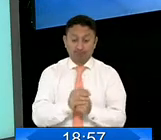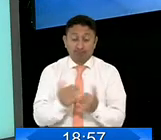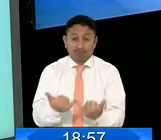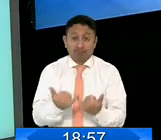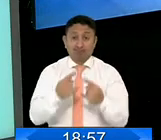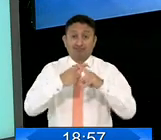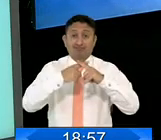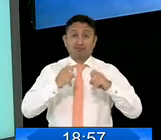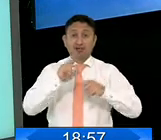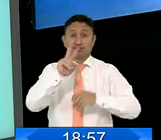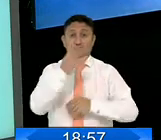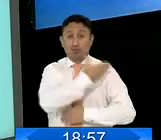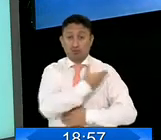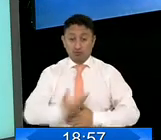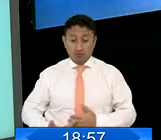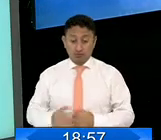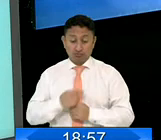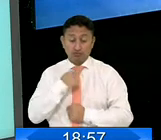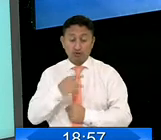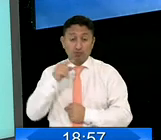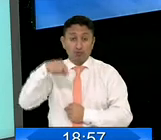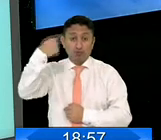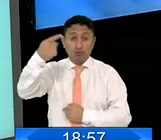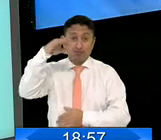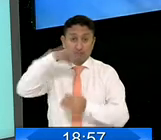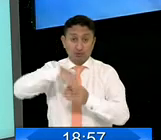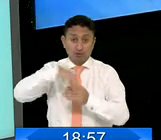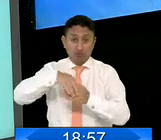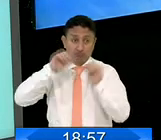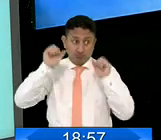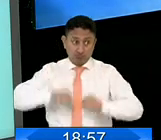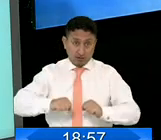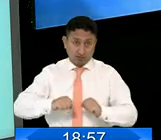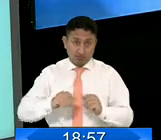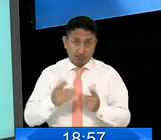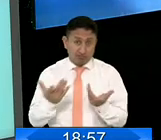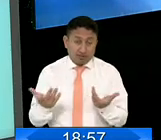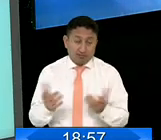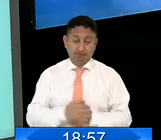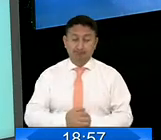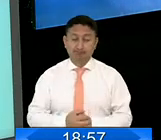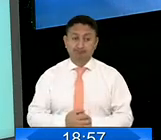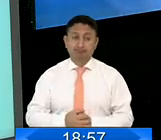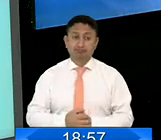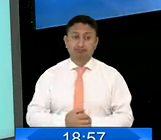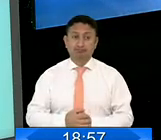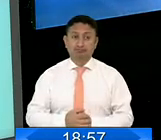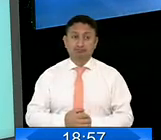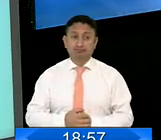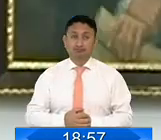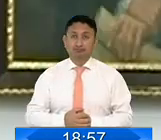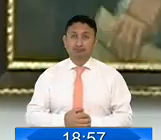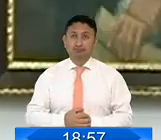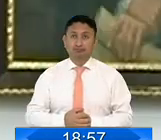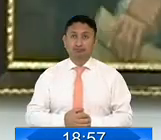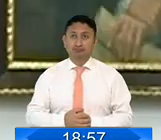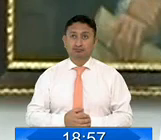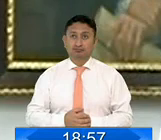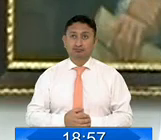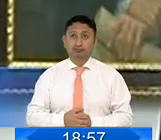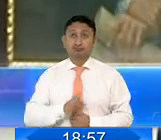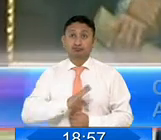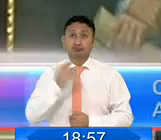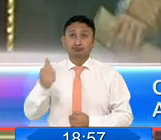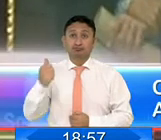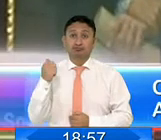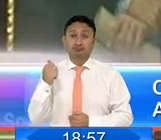no confirmó su posible participación como candidato presidencial para el 2021 a sus espaldas con la bandera del ecuador